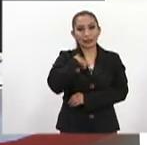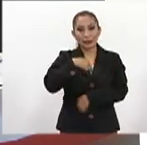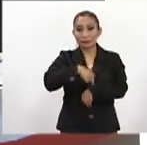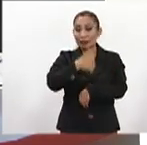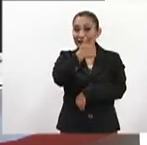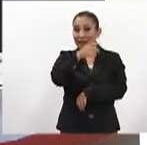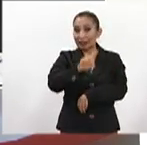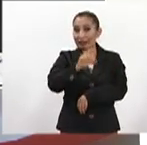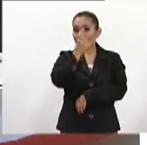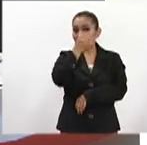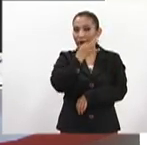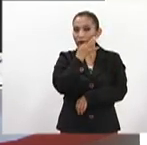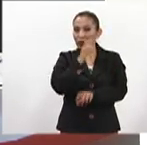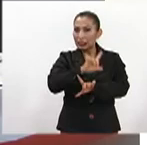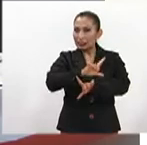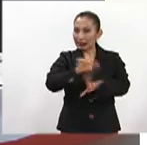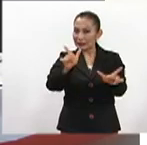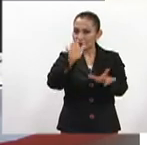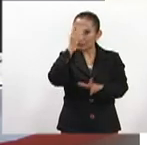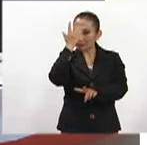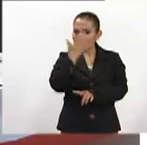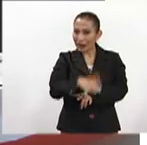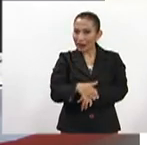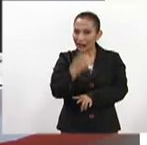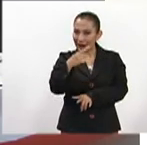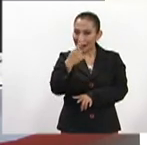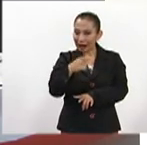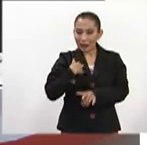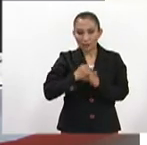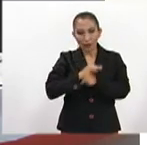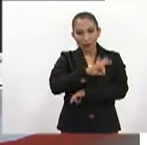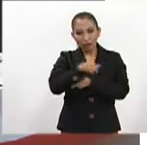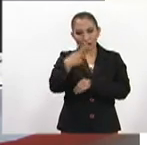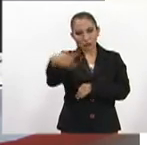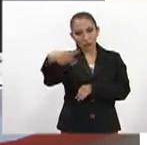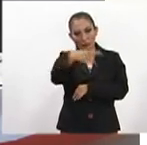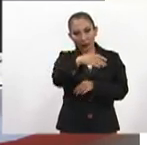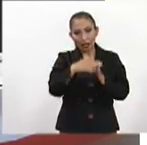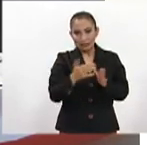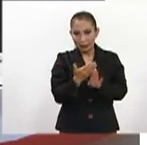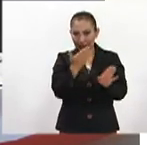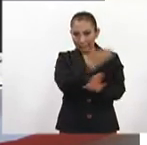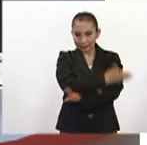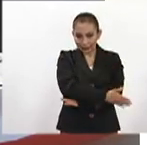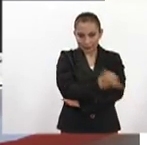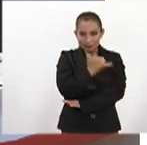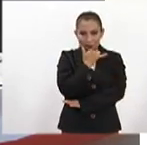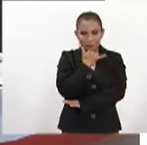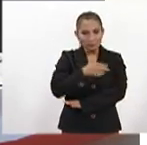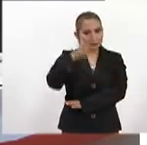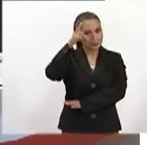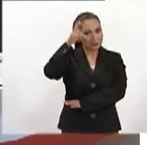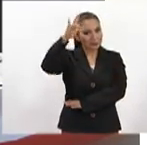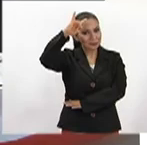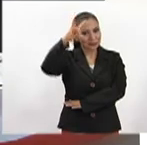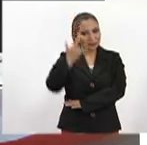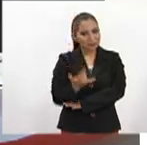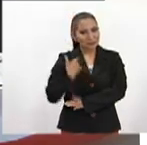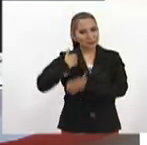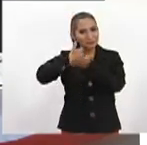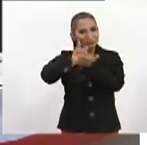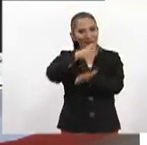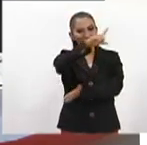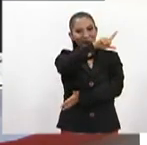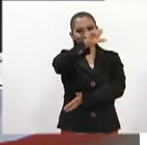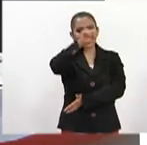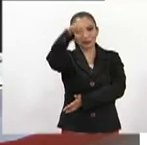las 6:31. Estamos listos para llevarles toda la información hasta sus hogares. Antes, permítame saludar a Griselda Yebra, quien se encuentra en la